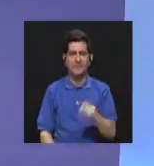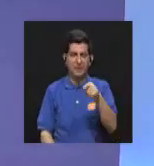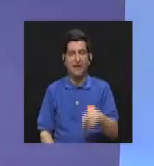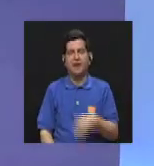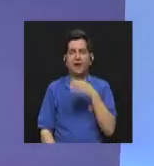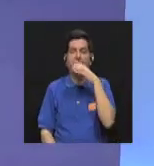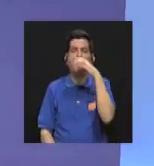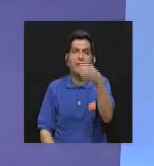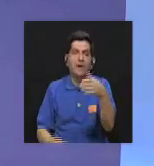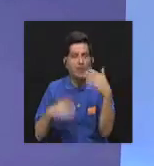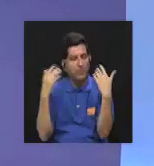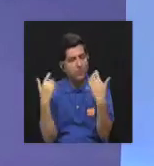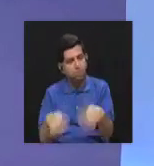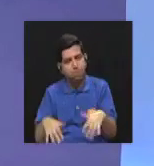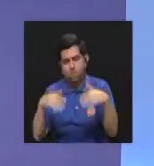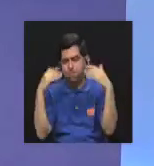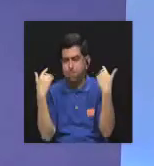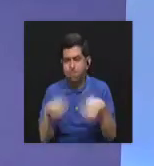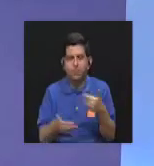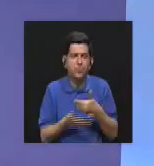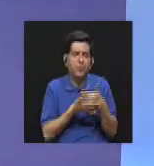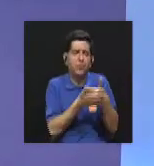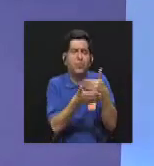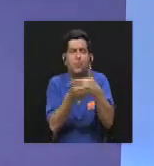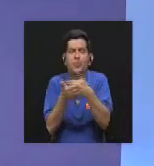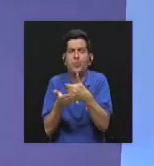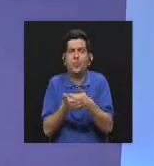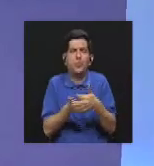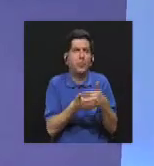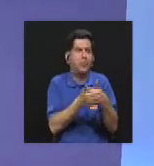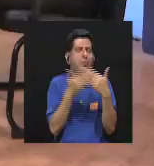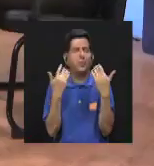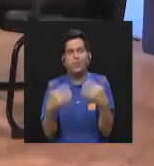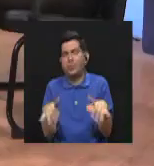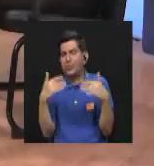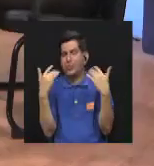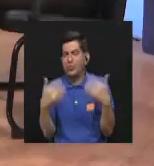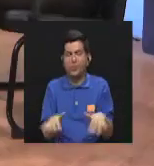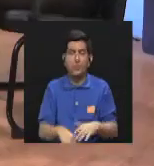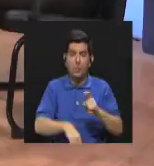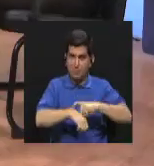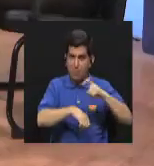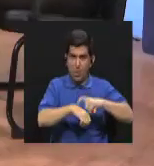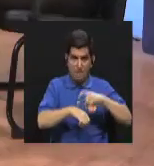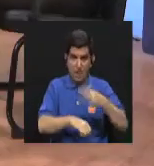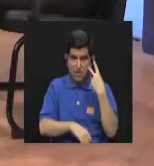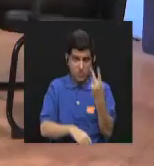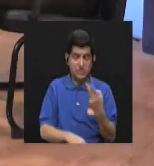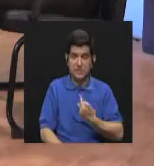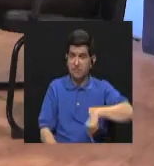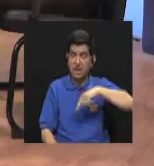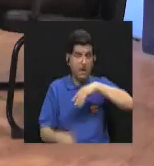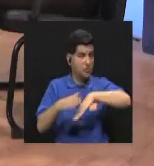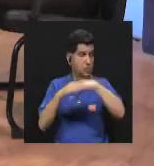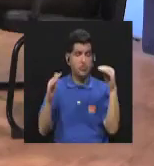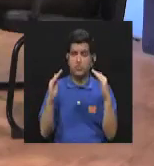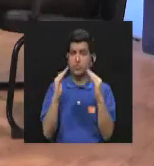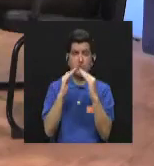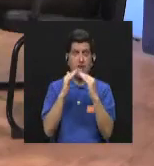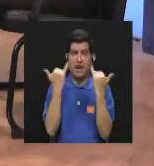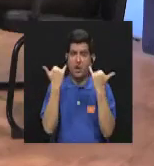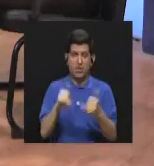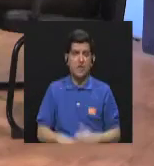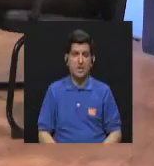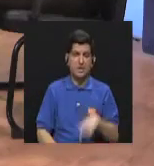calor, mucha humedad, mucho. Entonces, hay un momento en que se ve en el video que nos salimos de la casa y nos vamos debajo